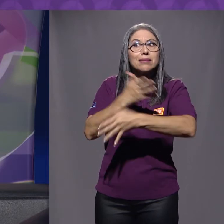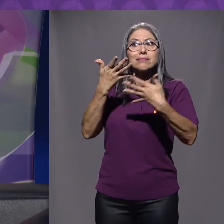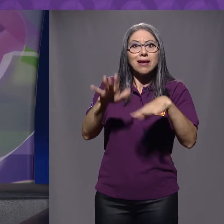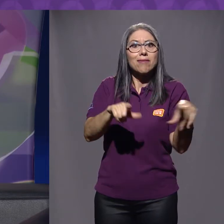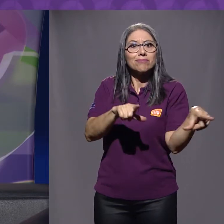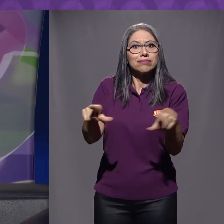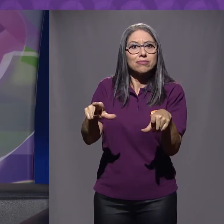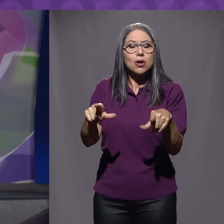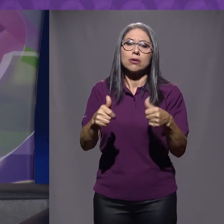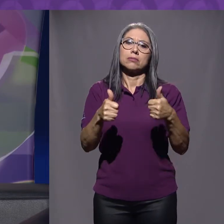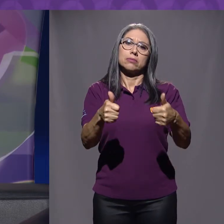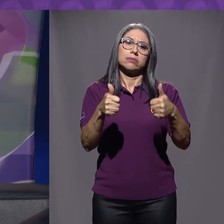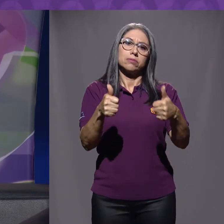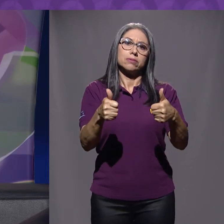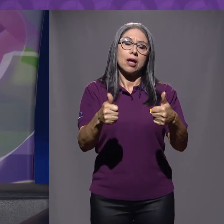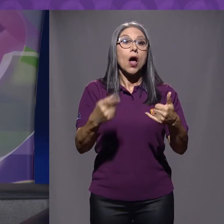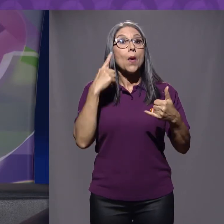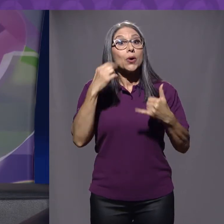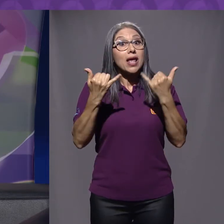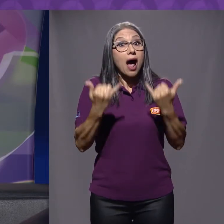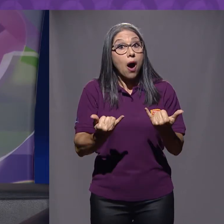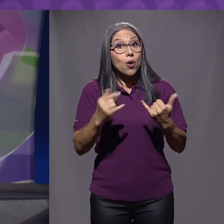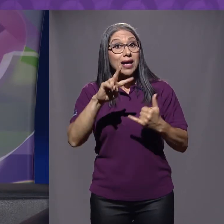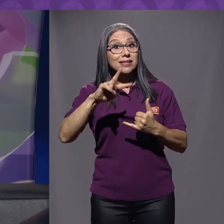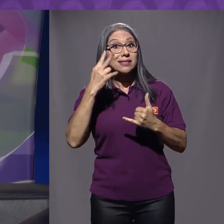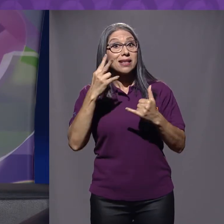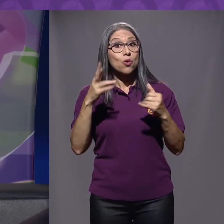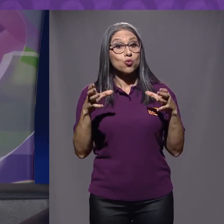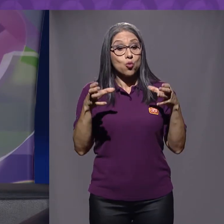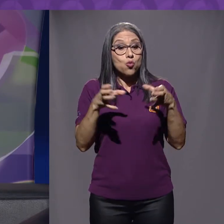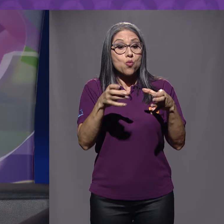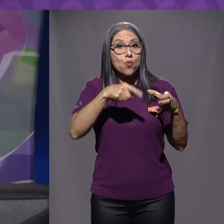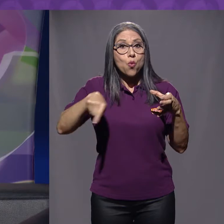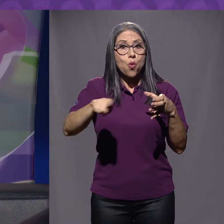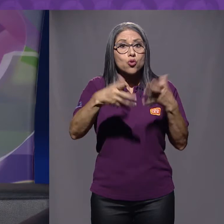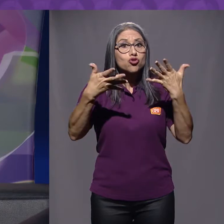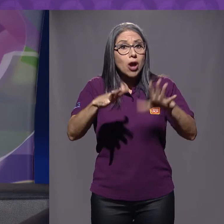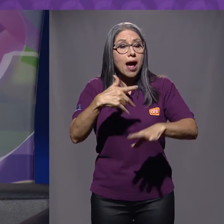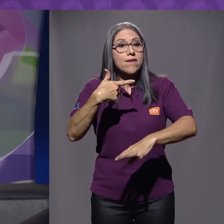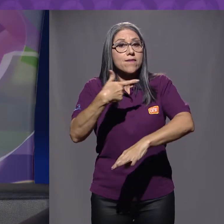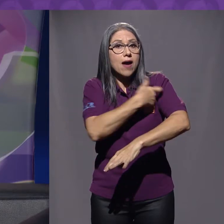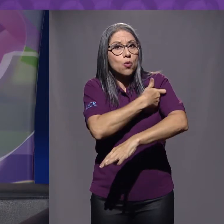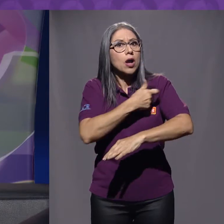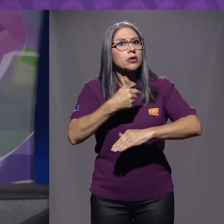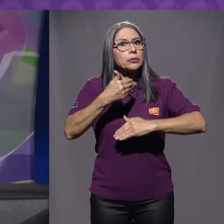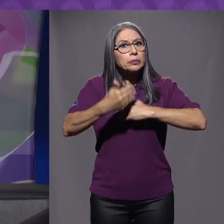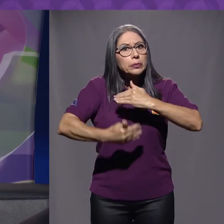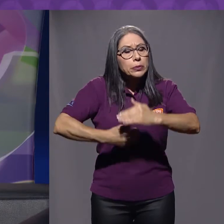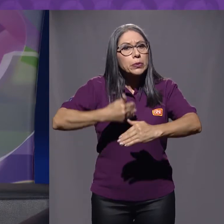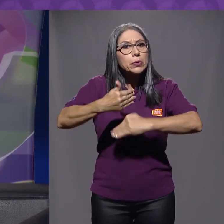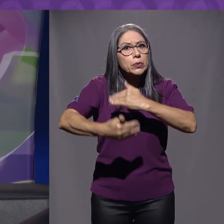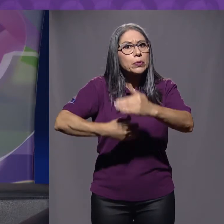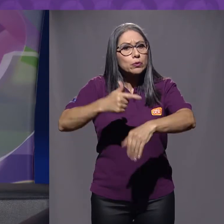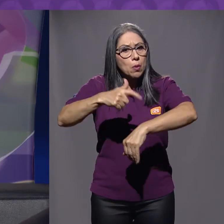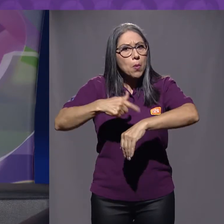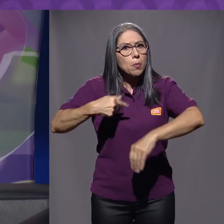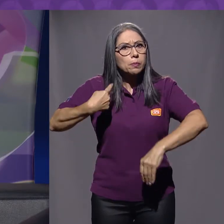hace que el segundo grupo que se está vacunando ya pueda estar avanzando a un